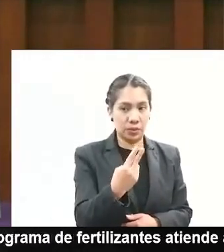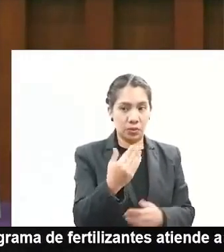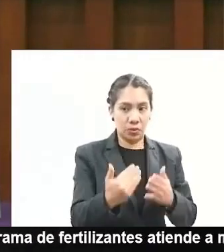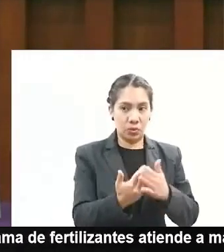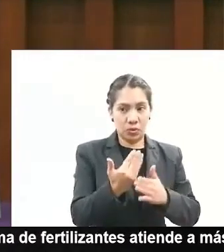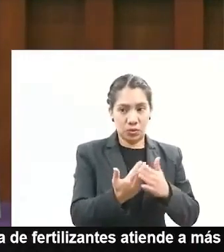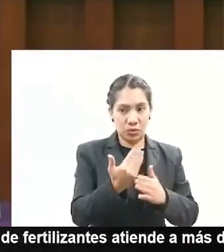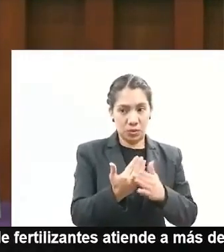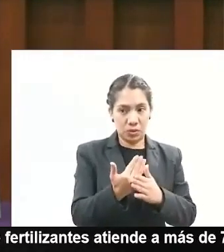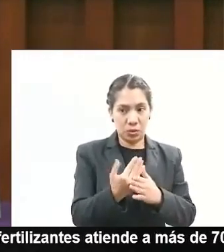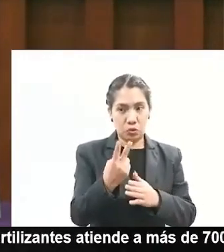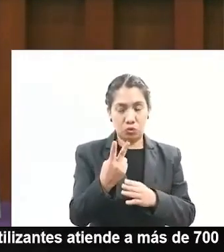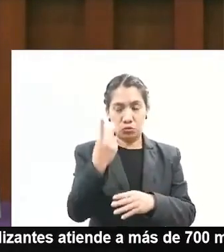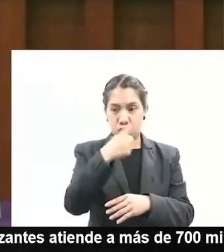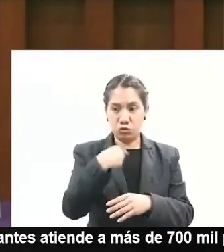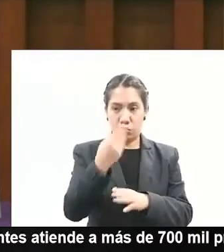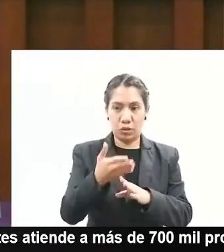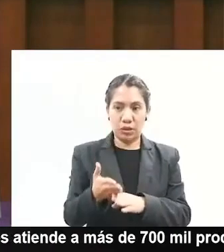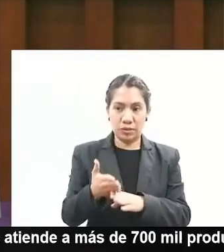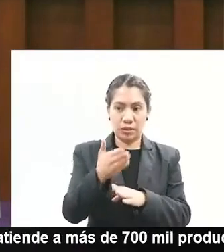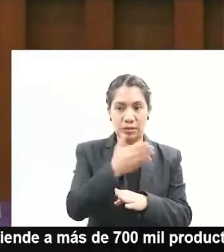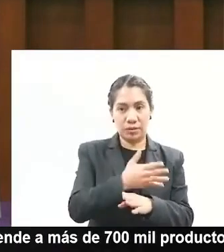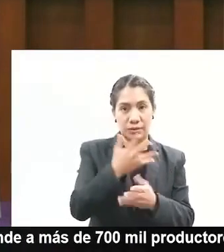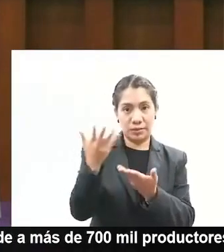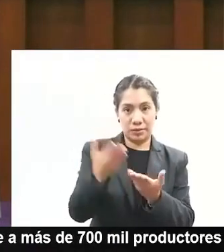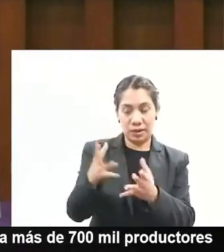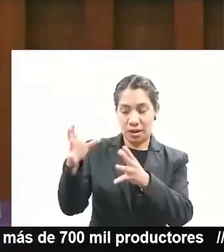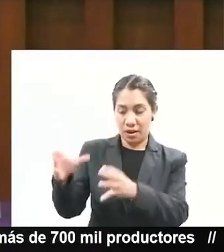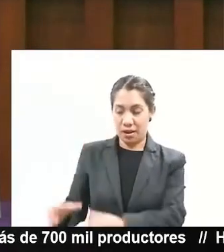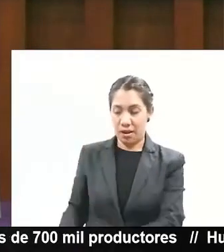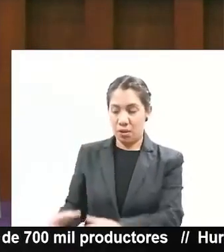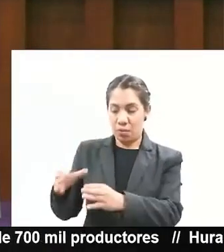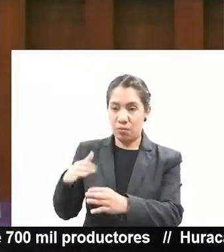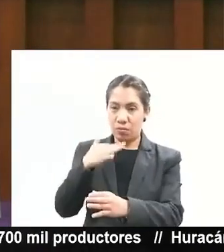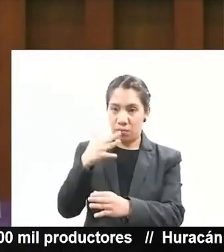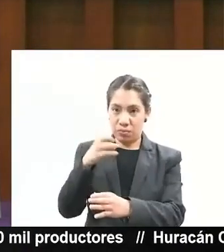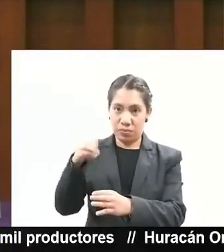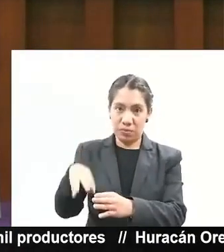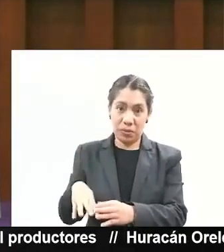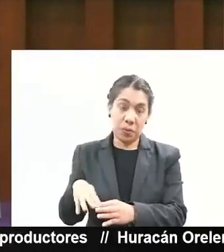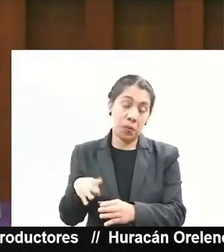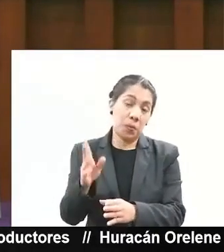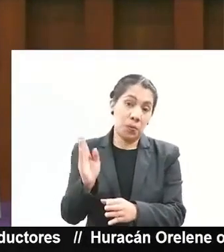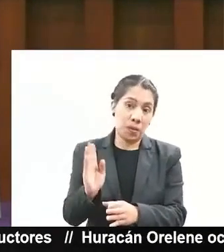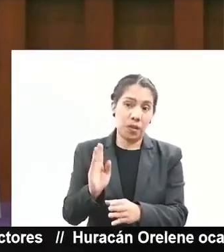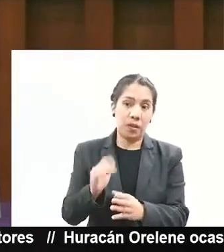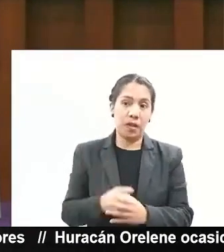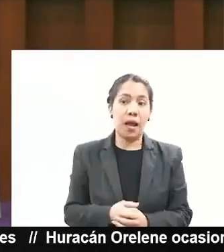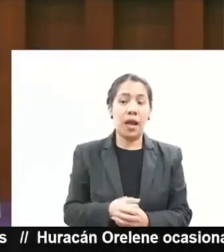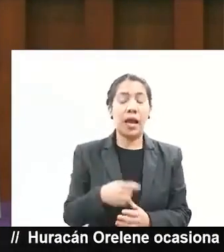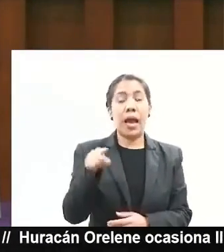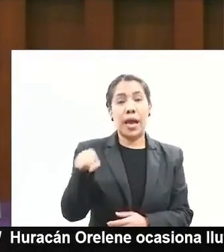basurero el entonces responsable de la PGR, Murillo Caram, y que en esa